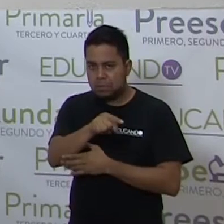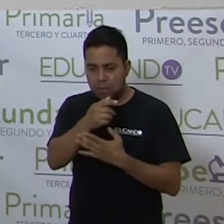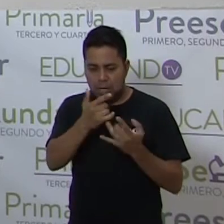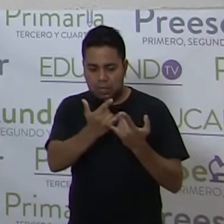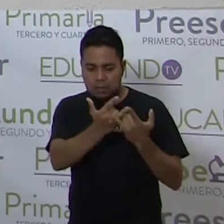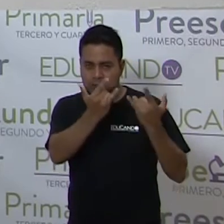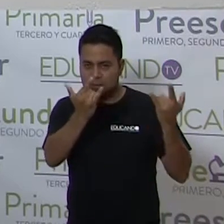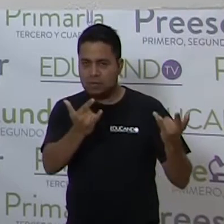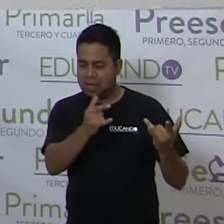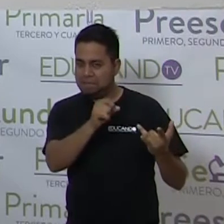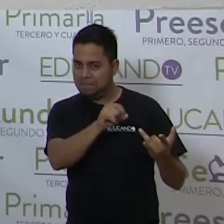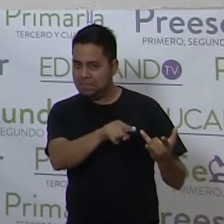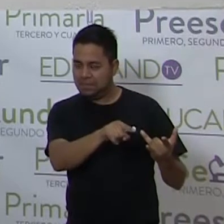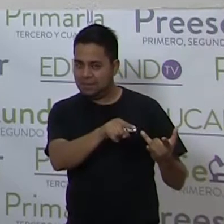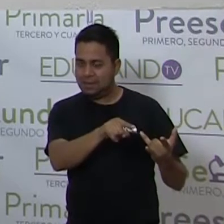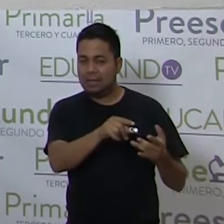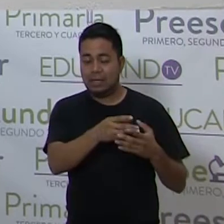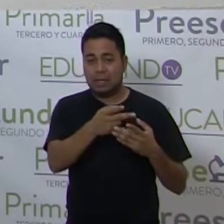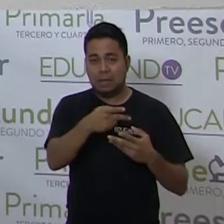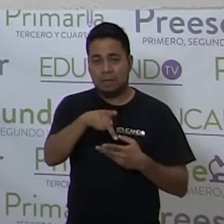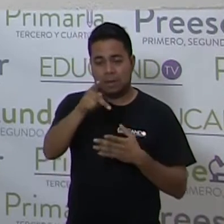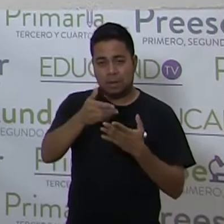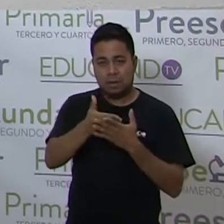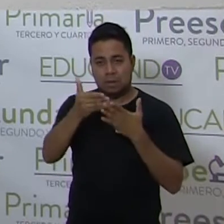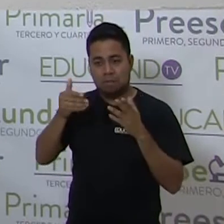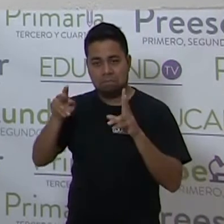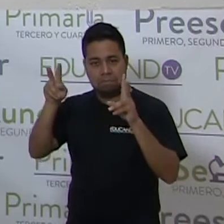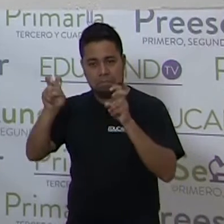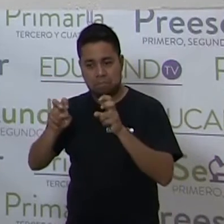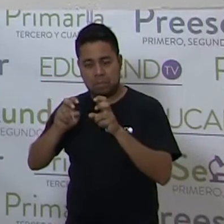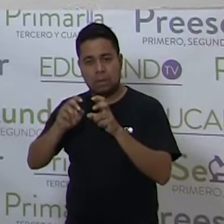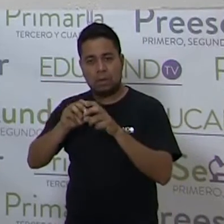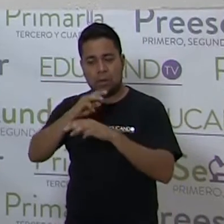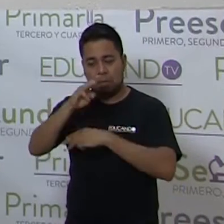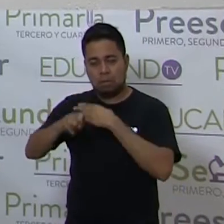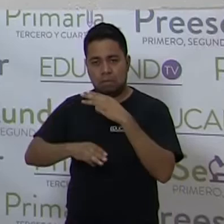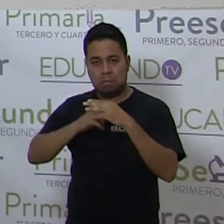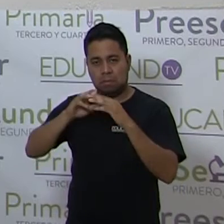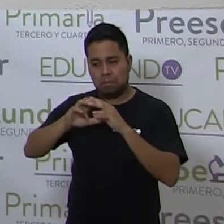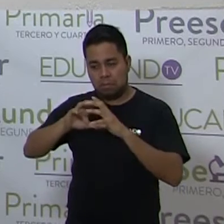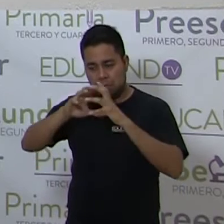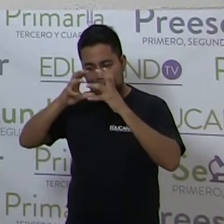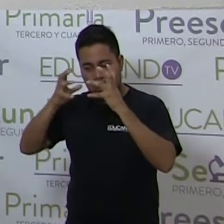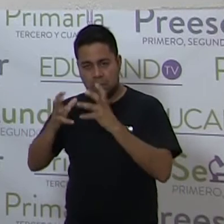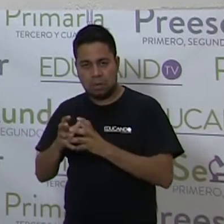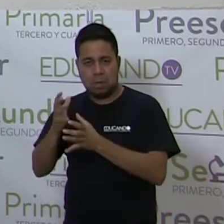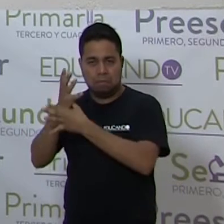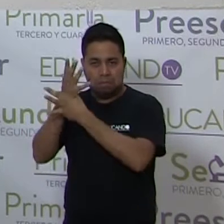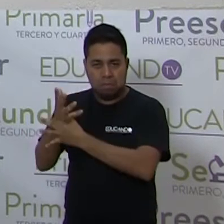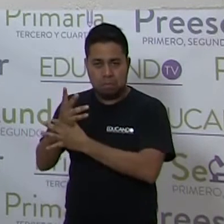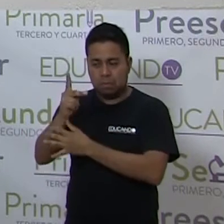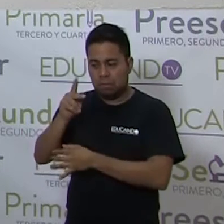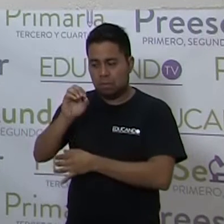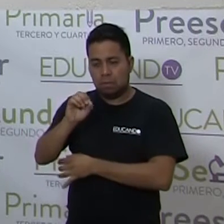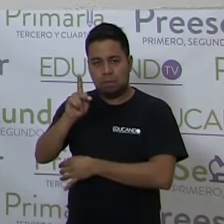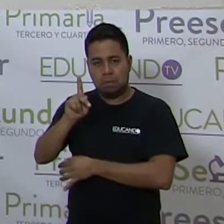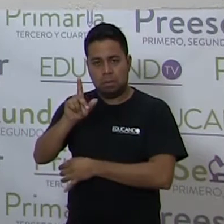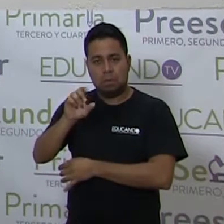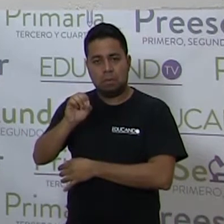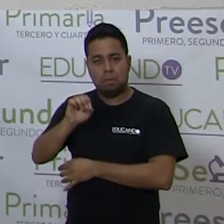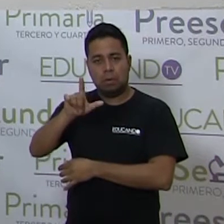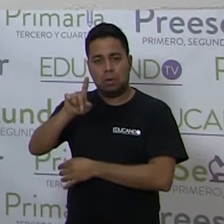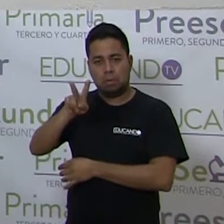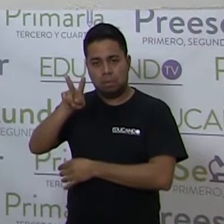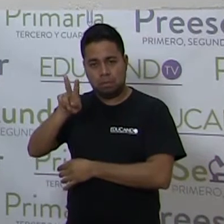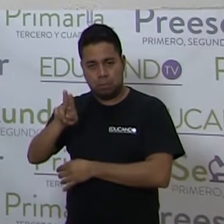pero se llama la creación según el Popol Vuh. Antes de que yo